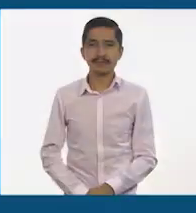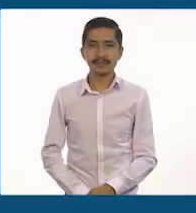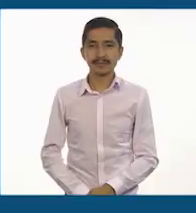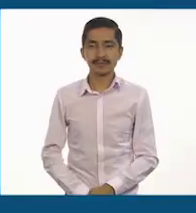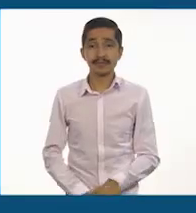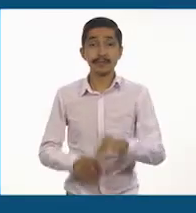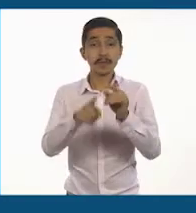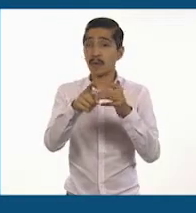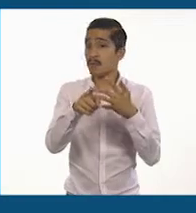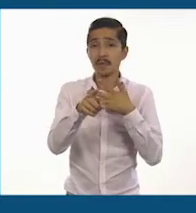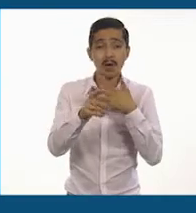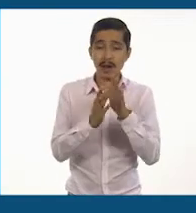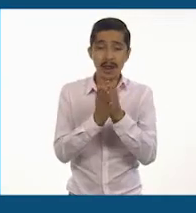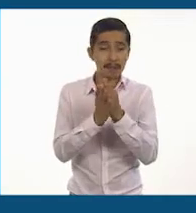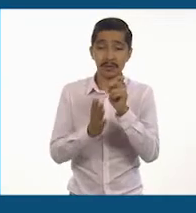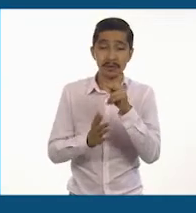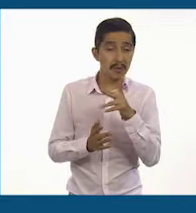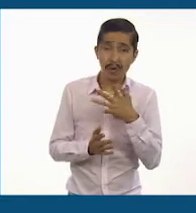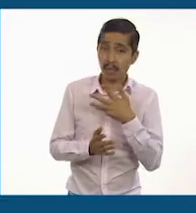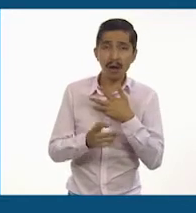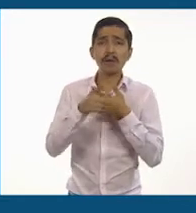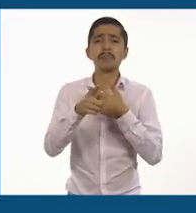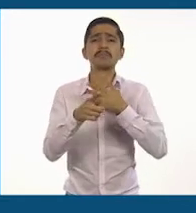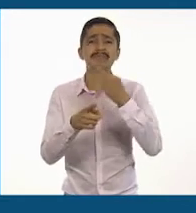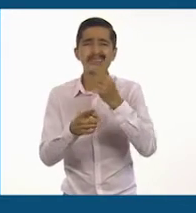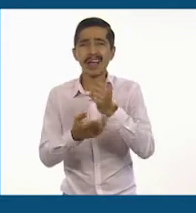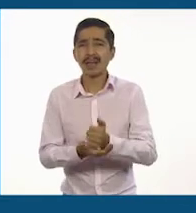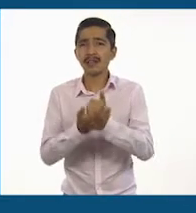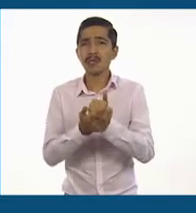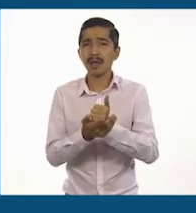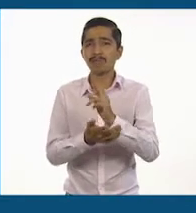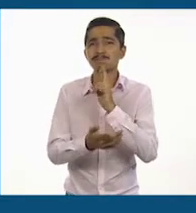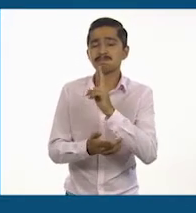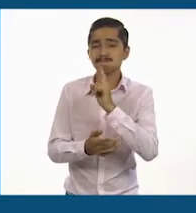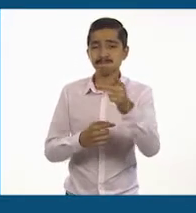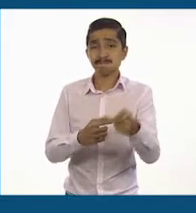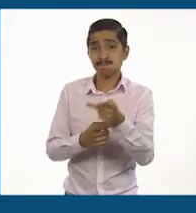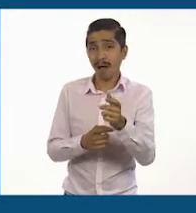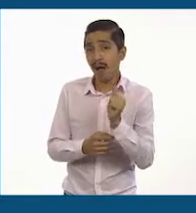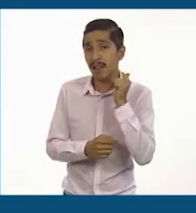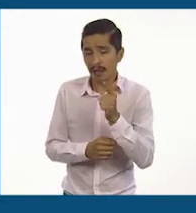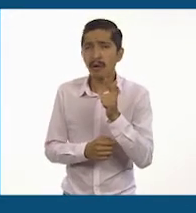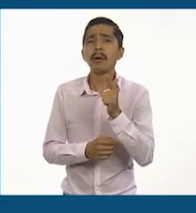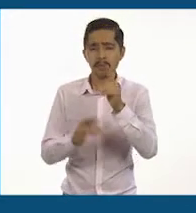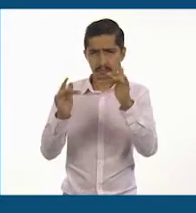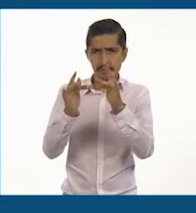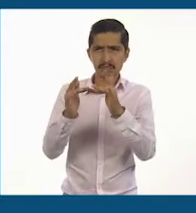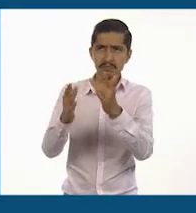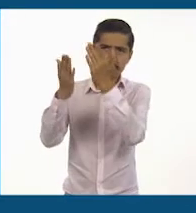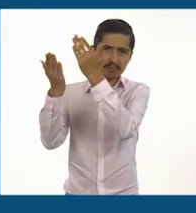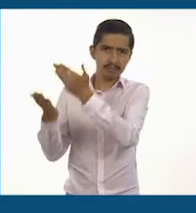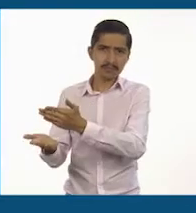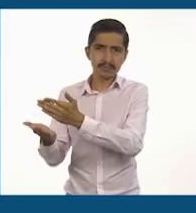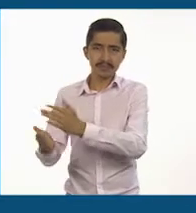Si no tienes el libro de texto o necesitas ayuda para responder las preguntas, contáctanos.